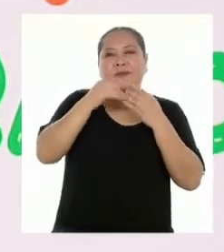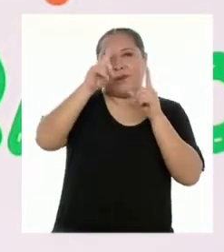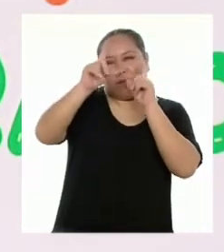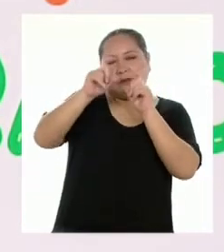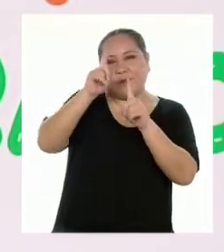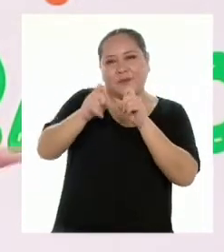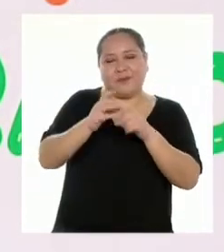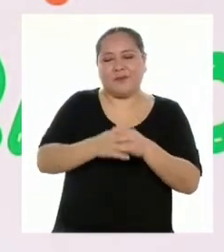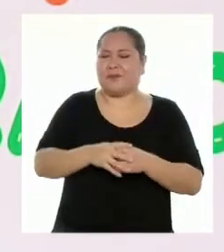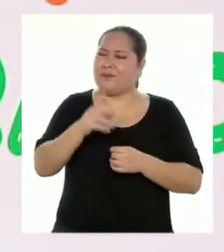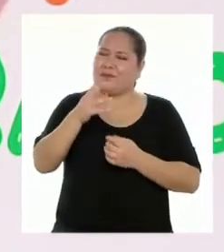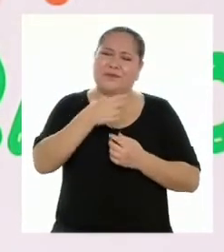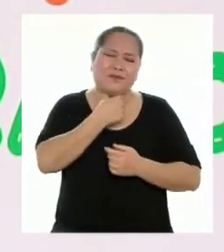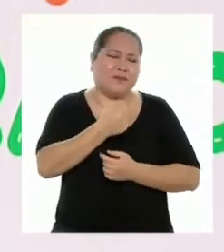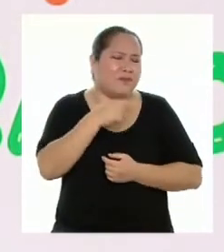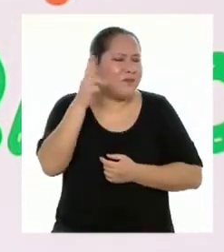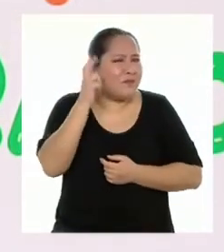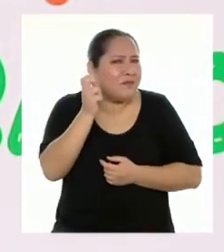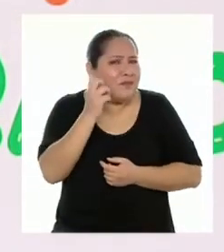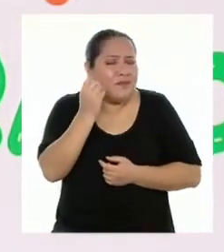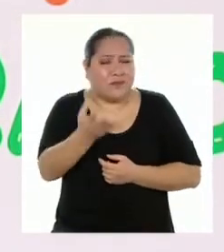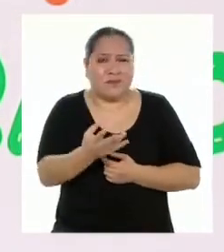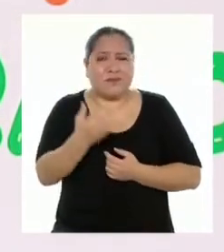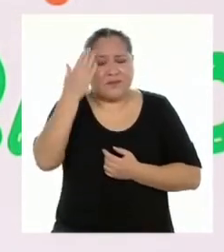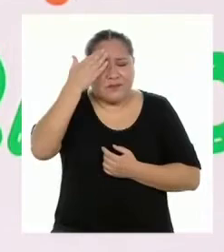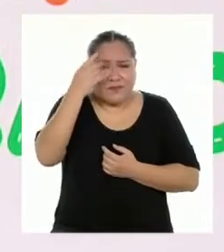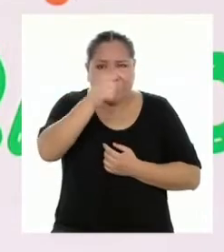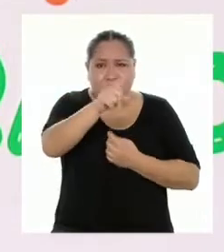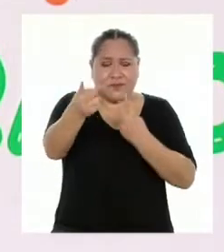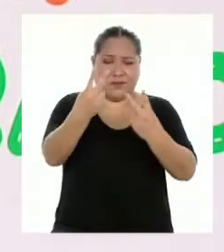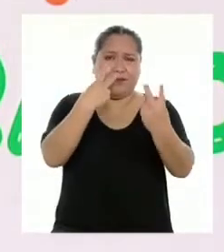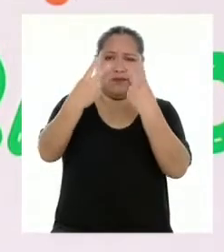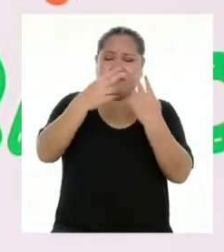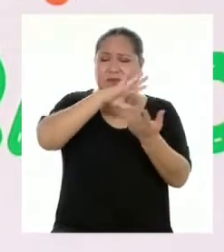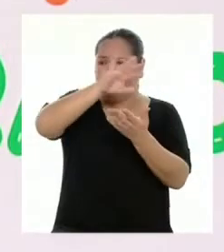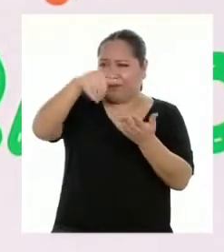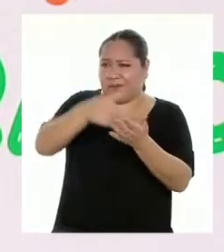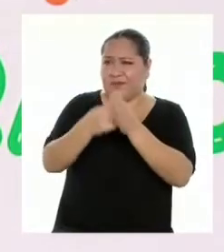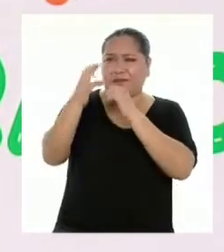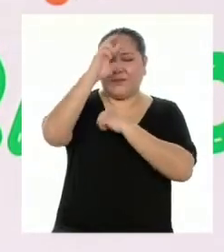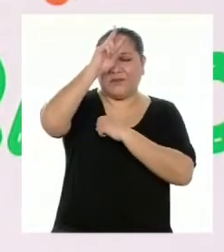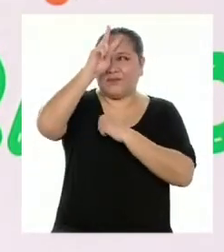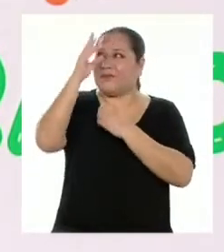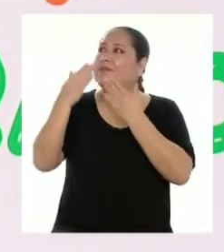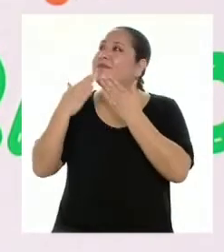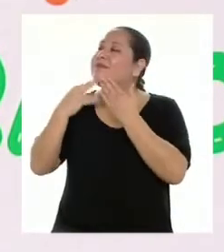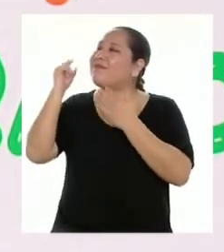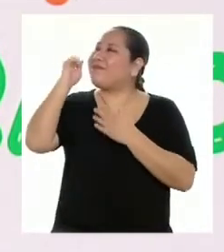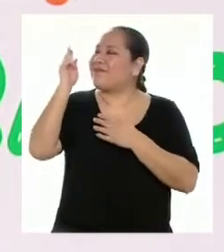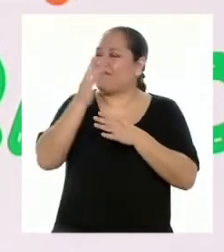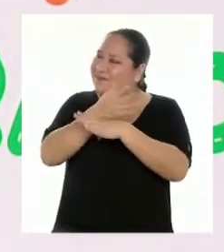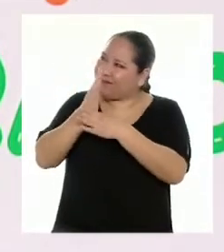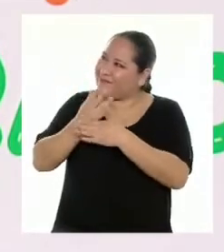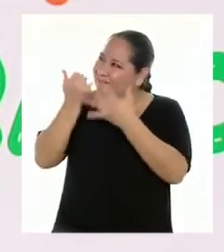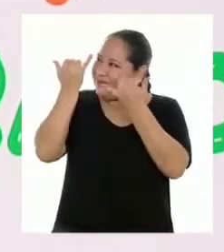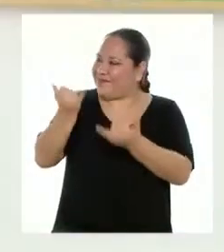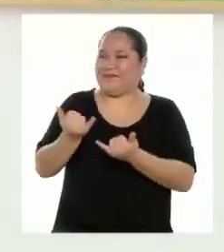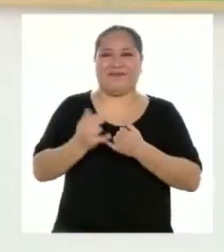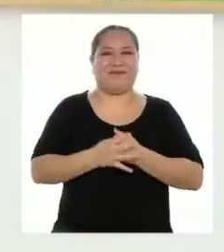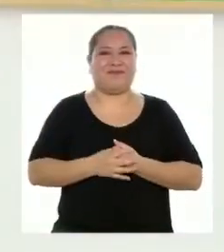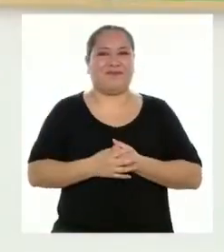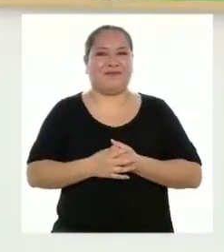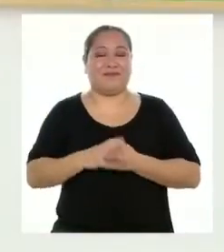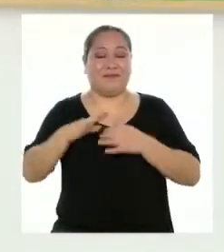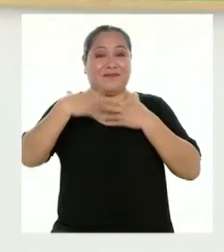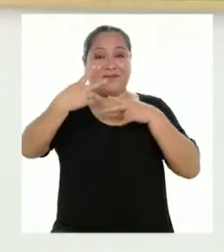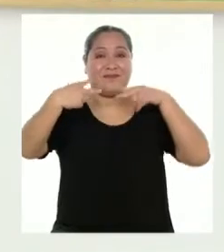escucharlos y saber que nos ven de todos los lugares del Perú. Y muchas gracias, profesora, por venir a compartir con nosotros el día de hoy. Nos